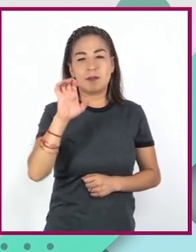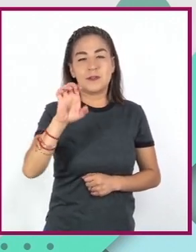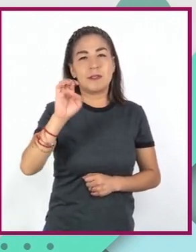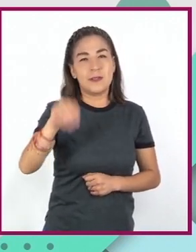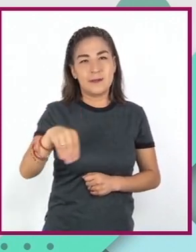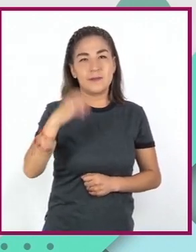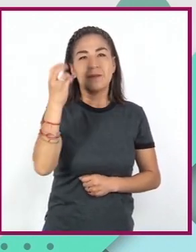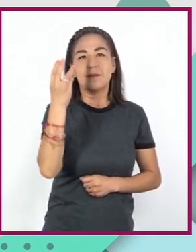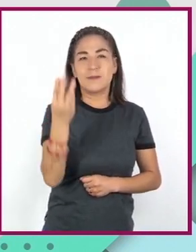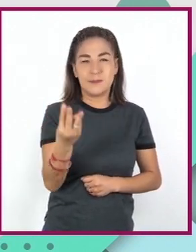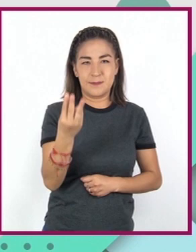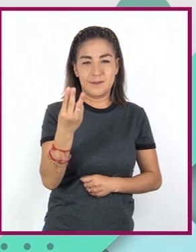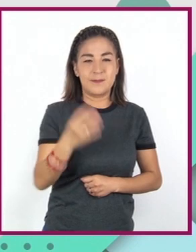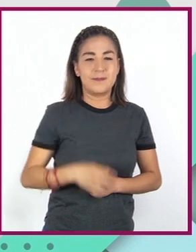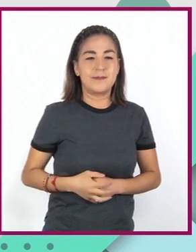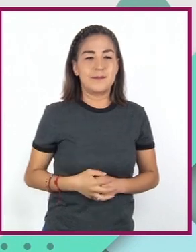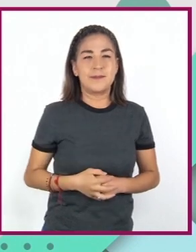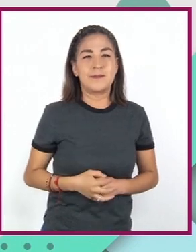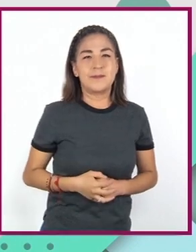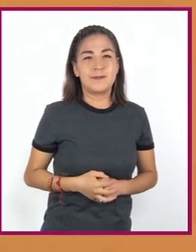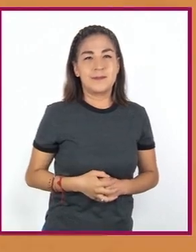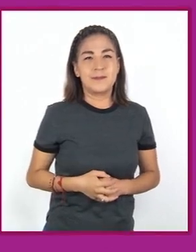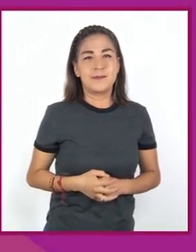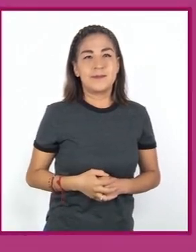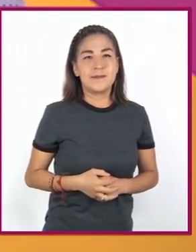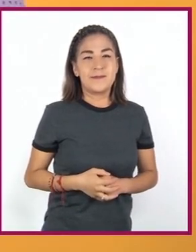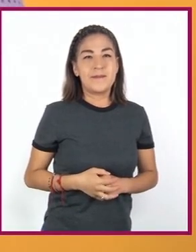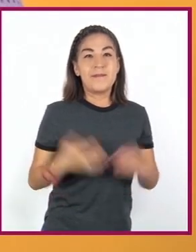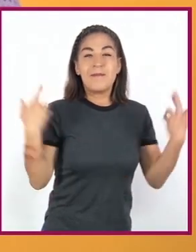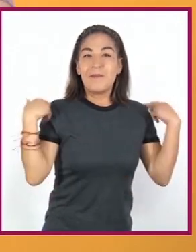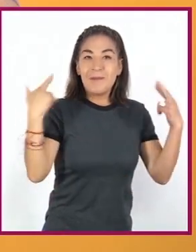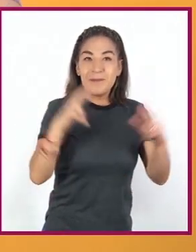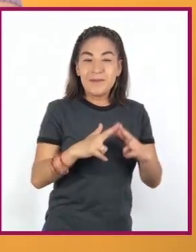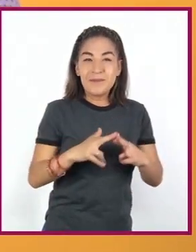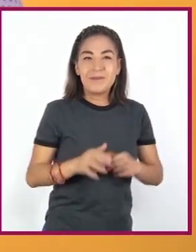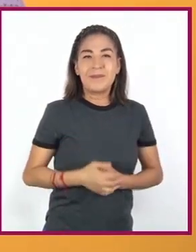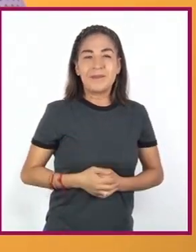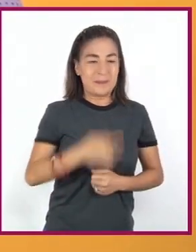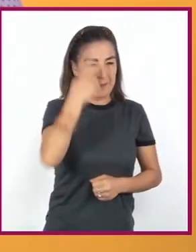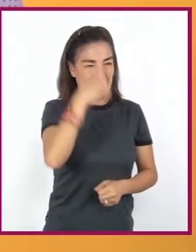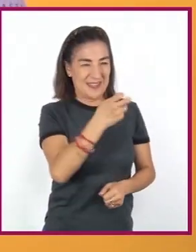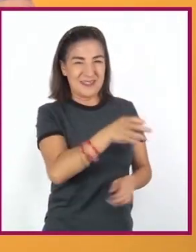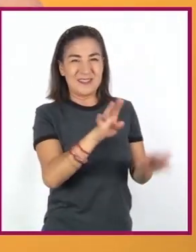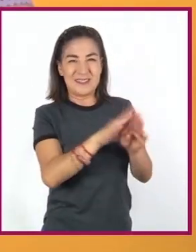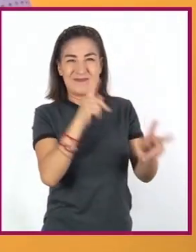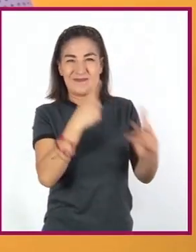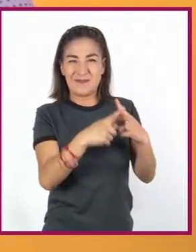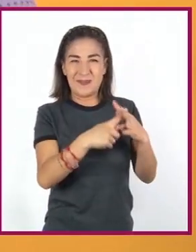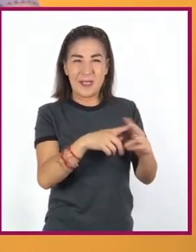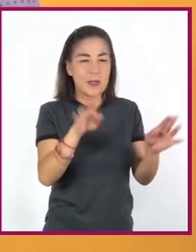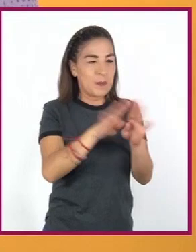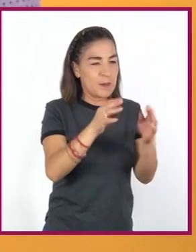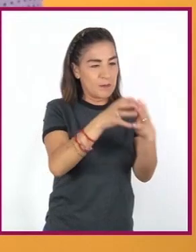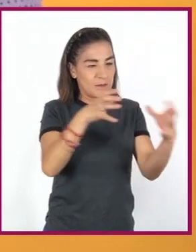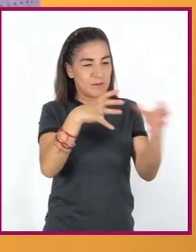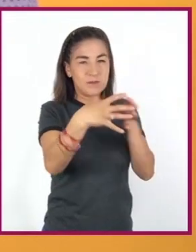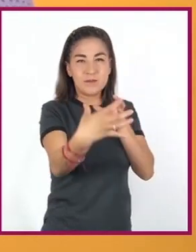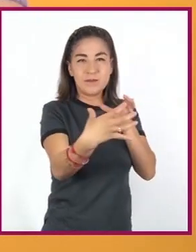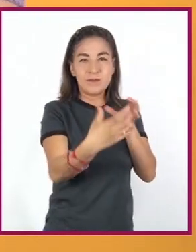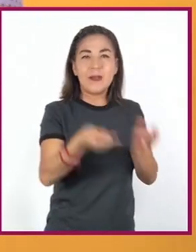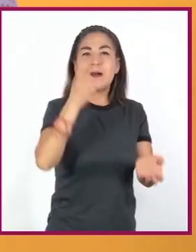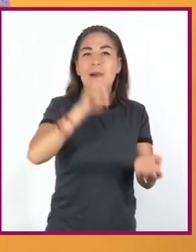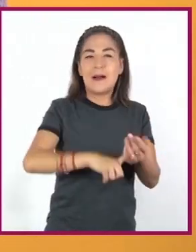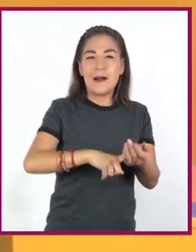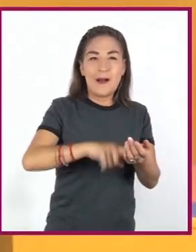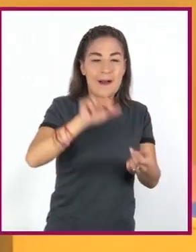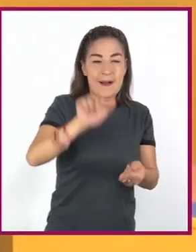187.2 centímetros cúbicos. Maestra, para el cálculo del volumen implicamos el perímetro y